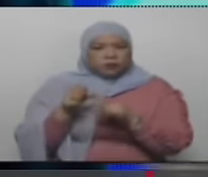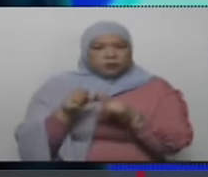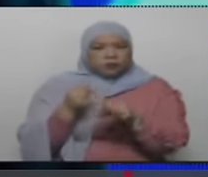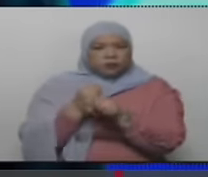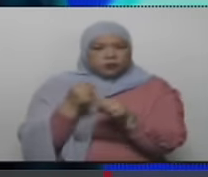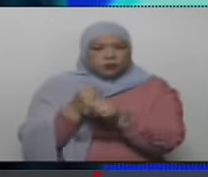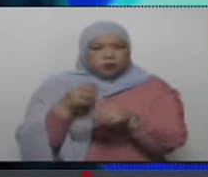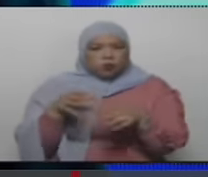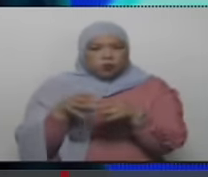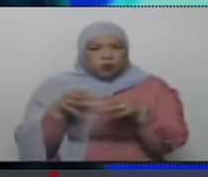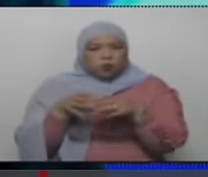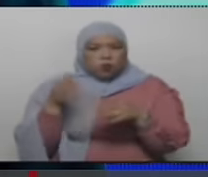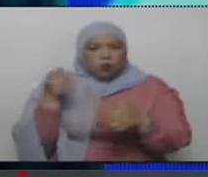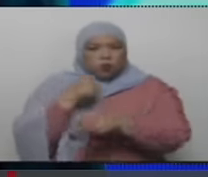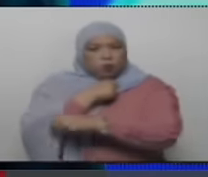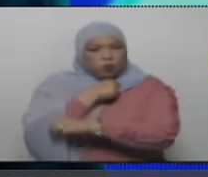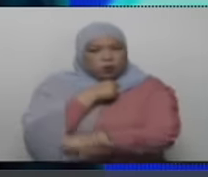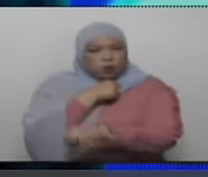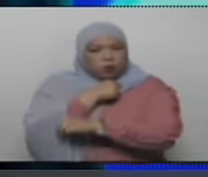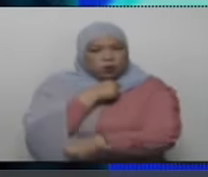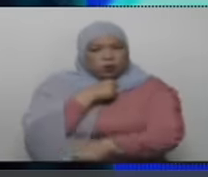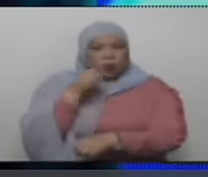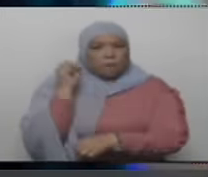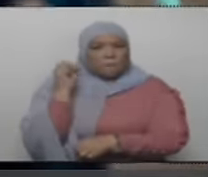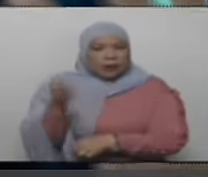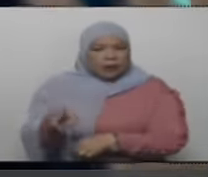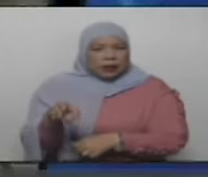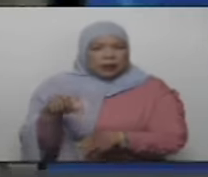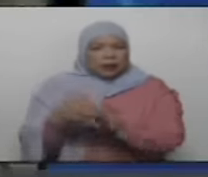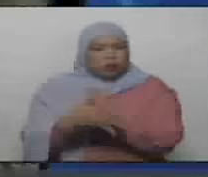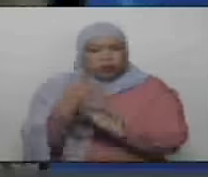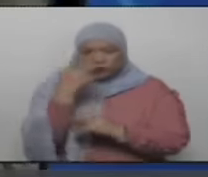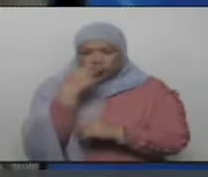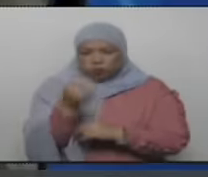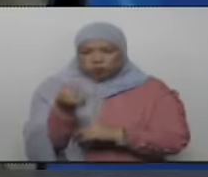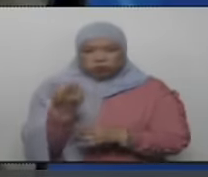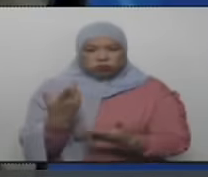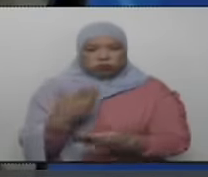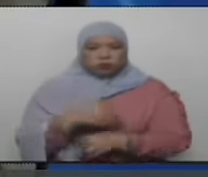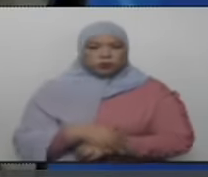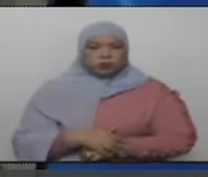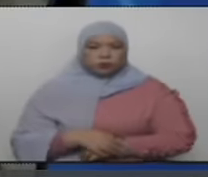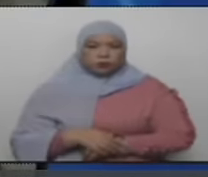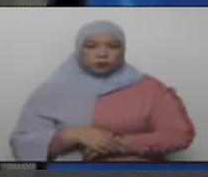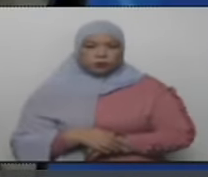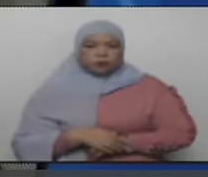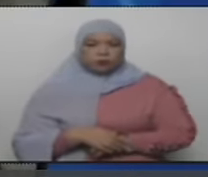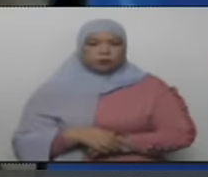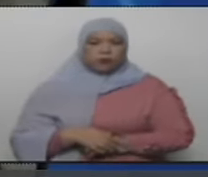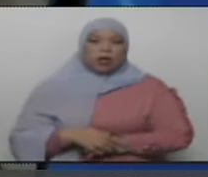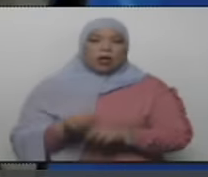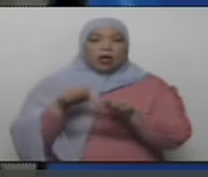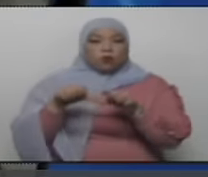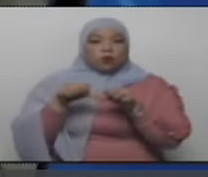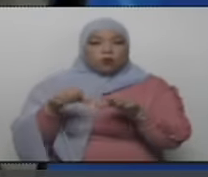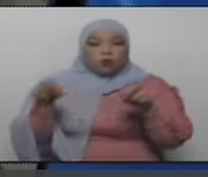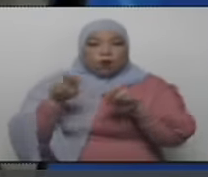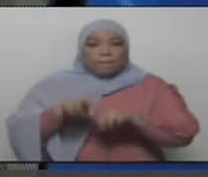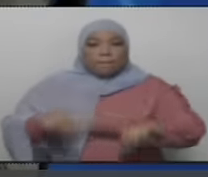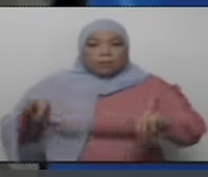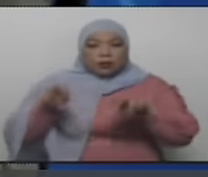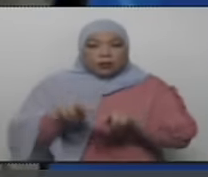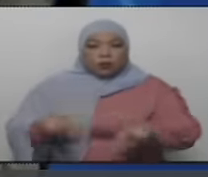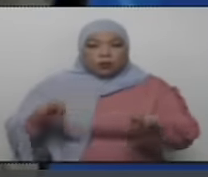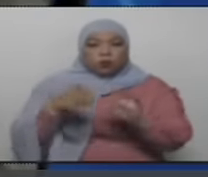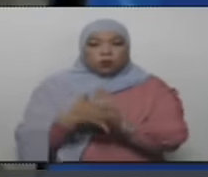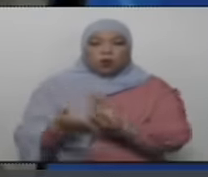estos grupos con la parroquia Petare? Bueno, eso está una investigación permanente, porque ellos